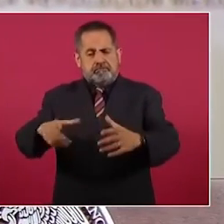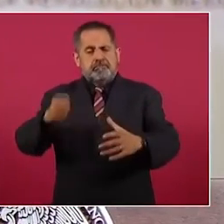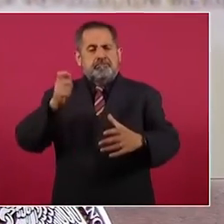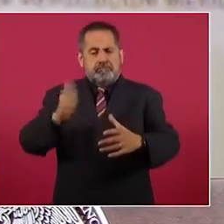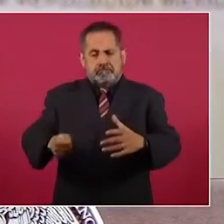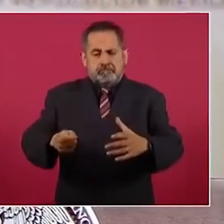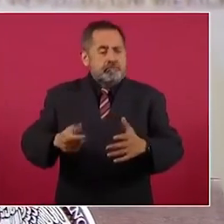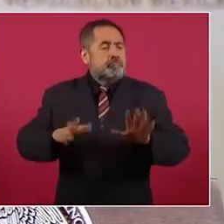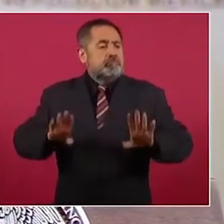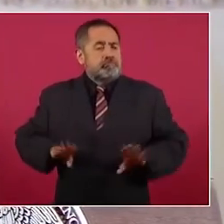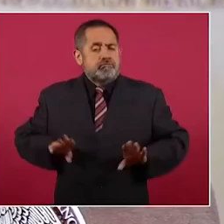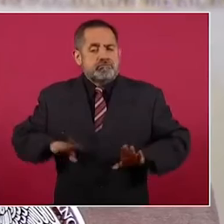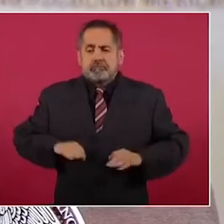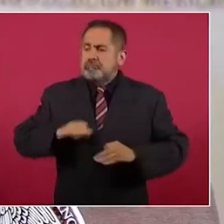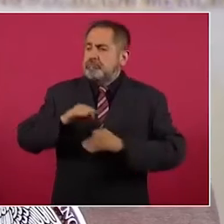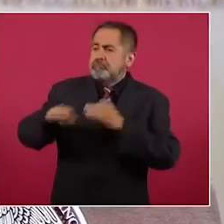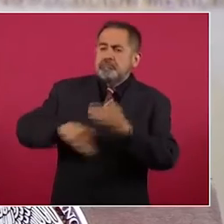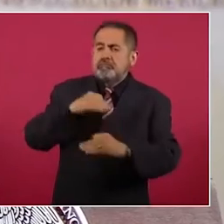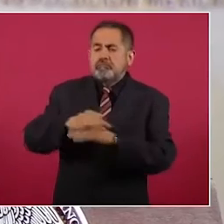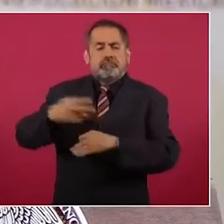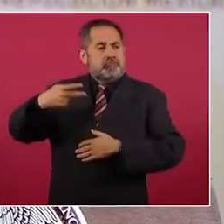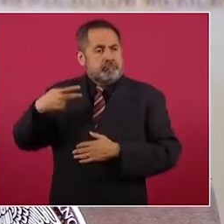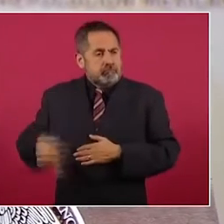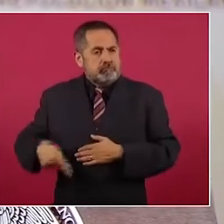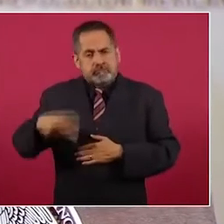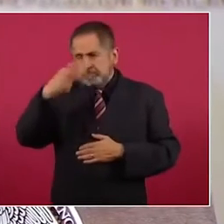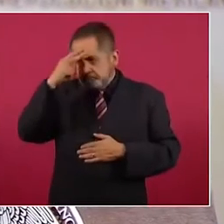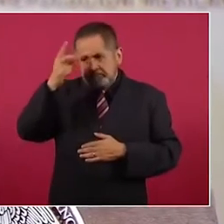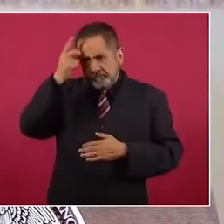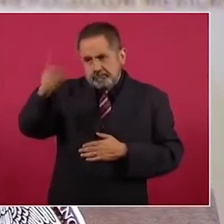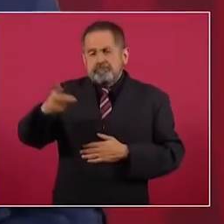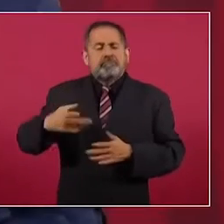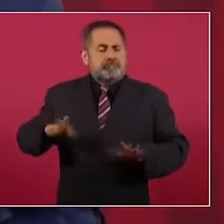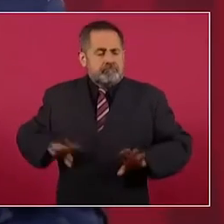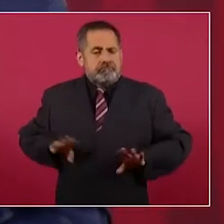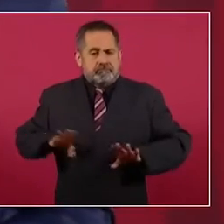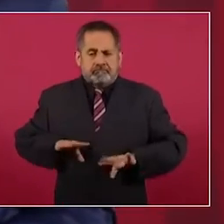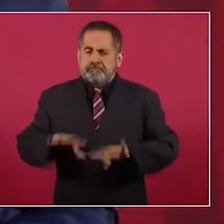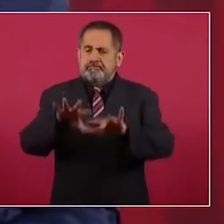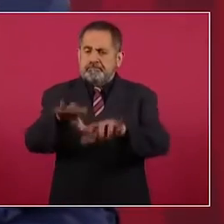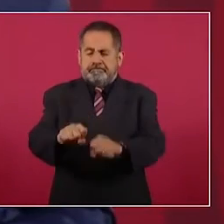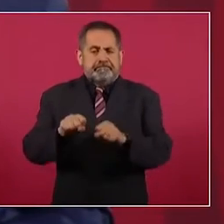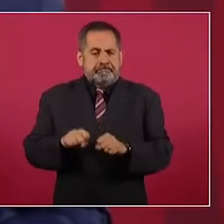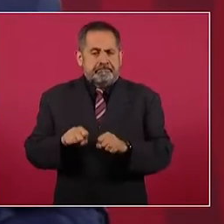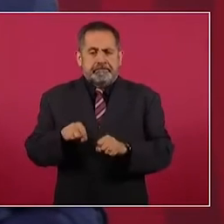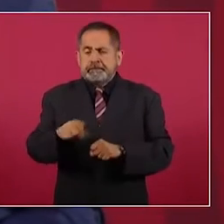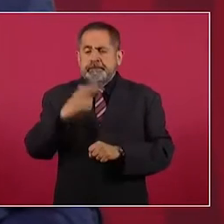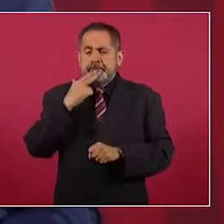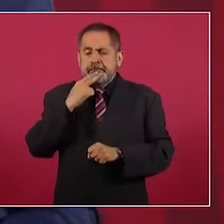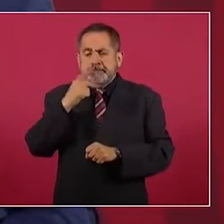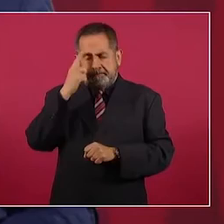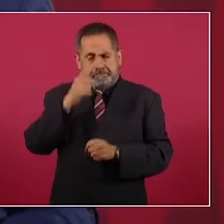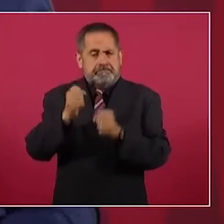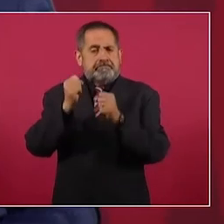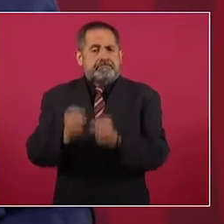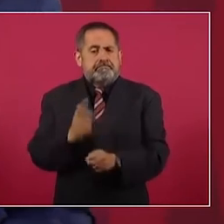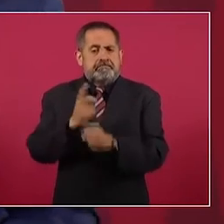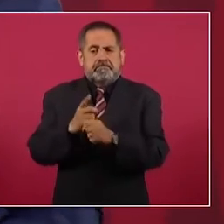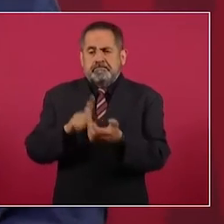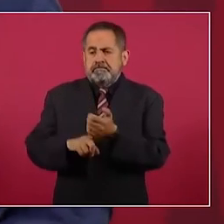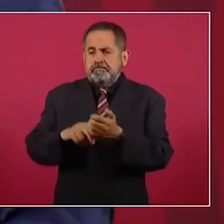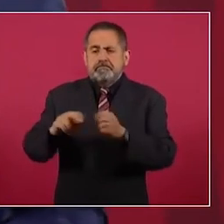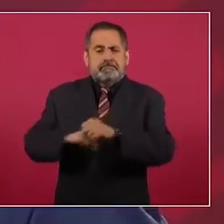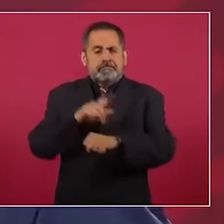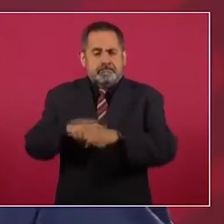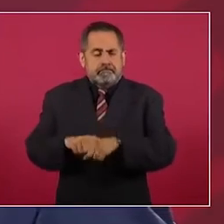de interés público, de interés nacional, de seguridad nacional, y eso fue lo